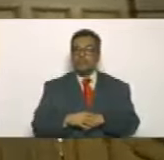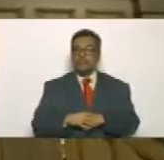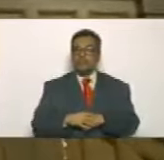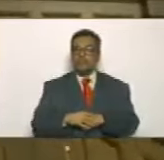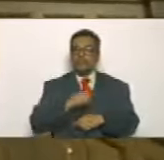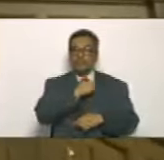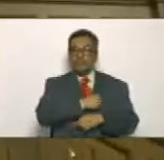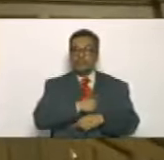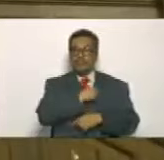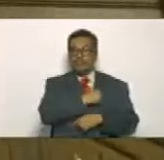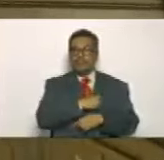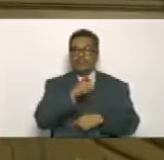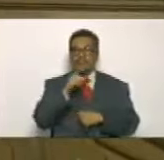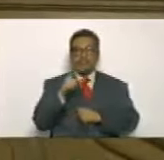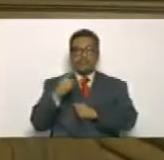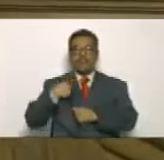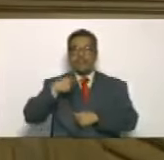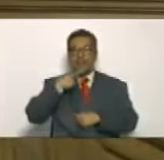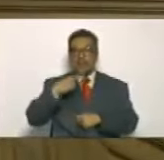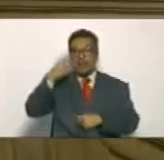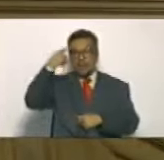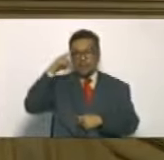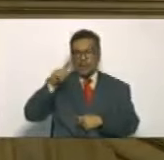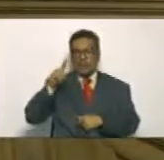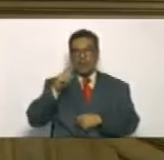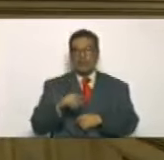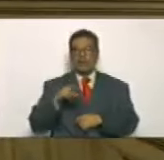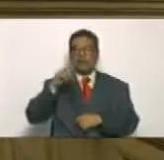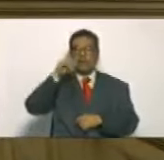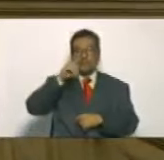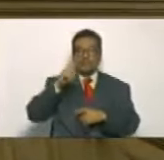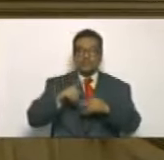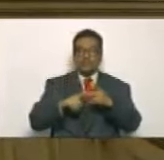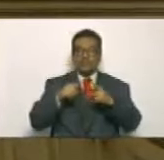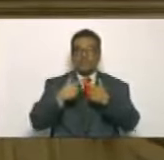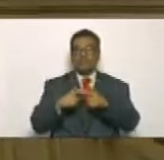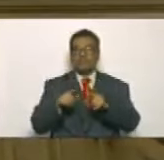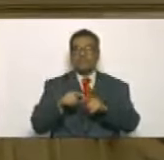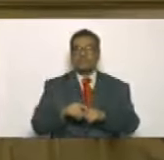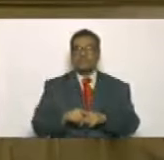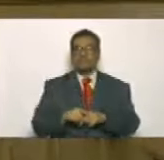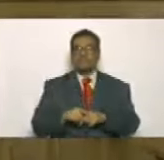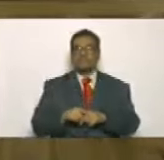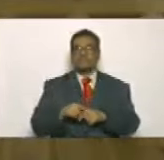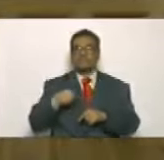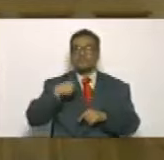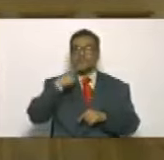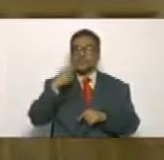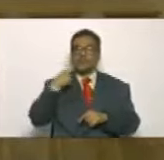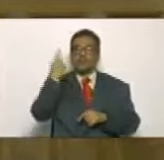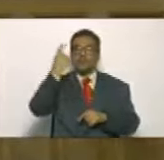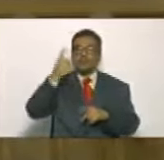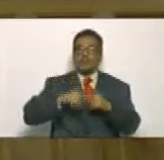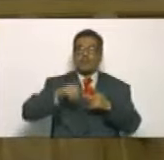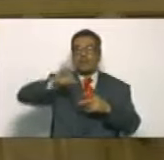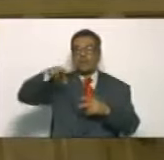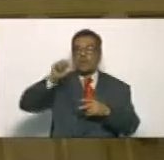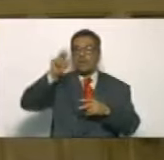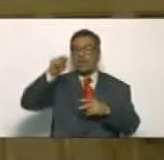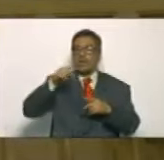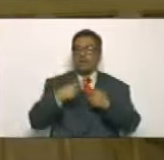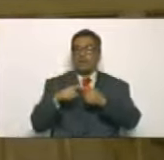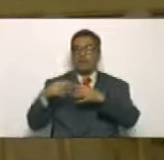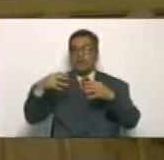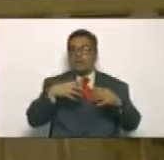Y lamentablemente aún se sigue honrando como prócer de la independencia. Que no negamos el heroísmo de Juan José Flores en las